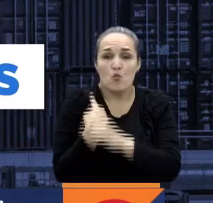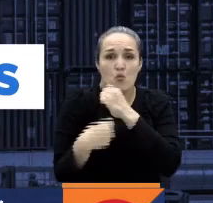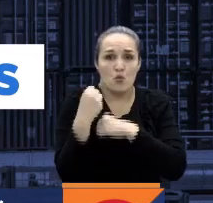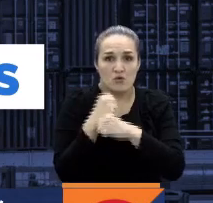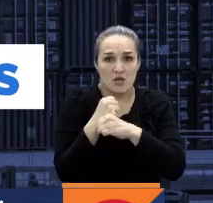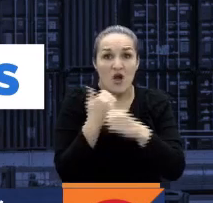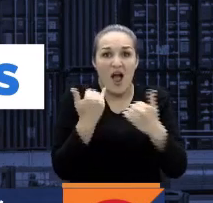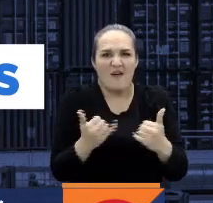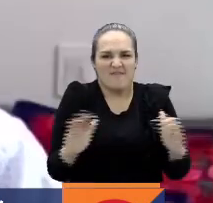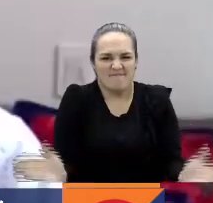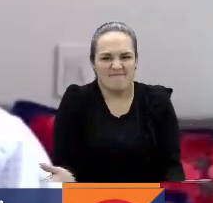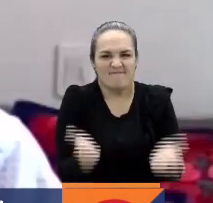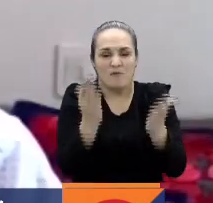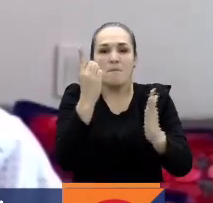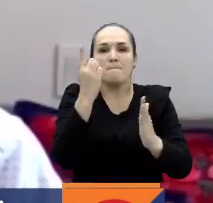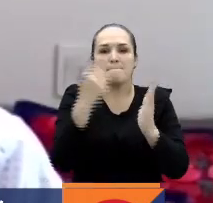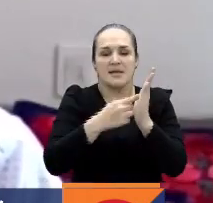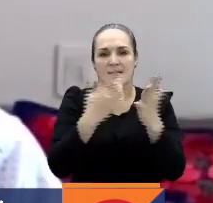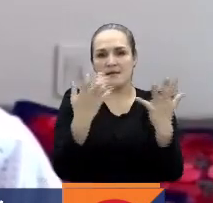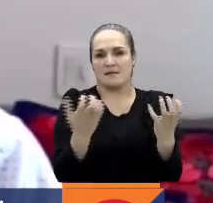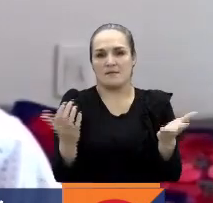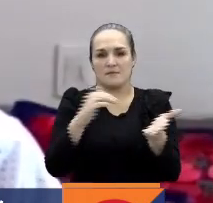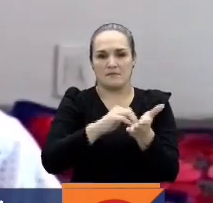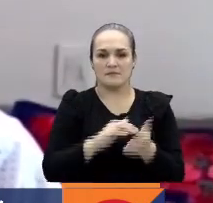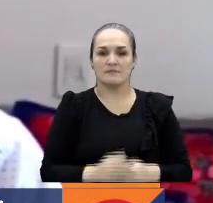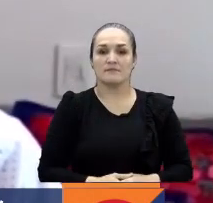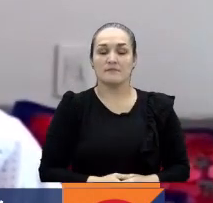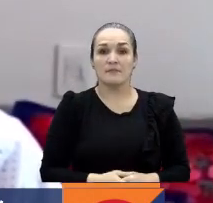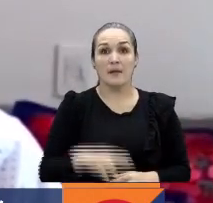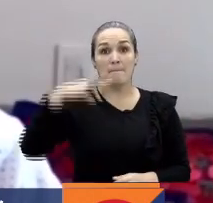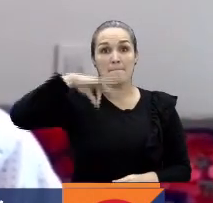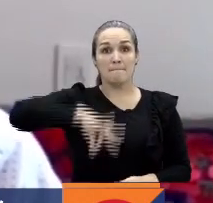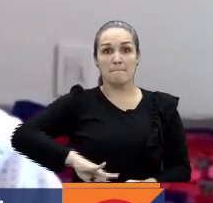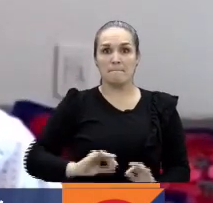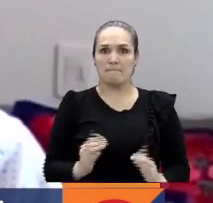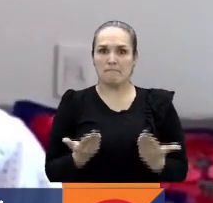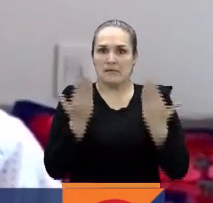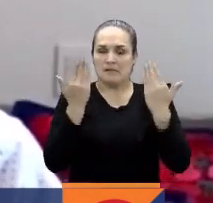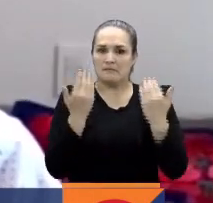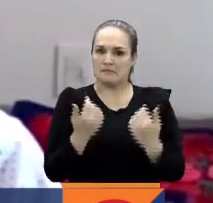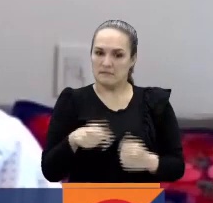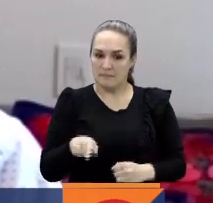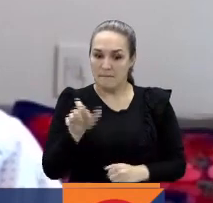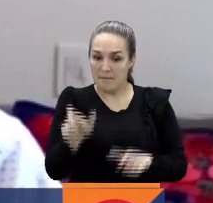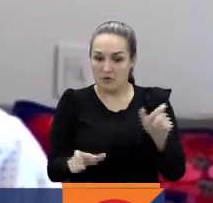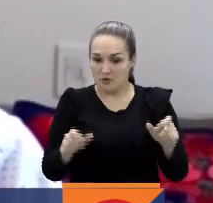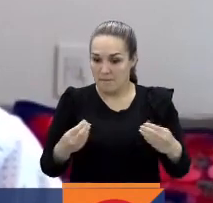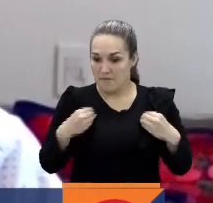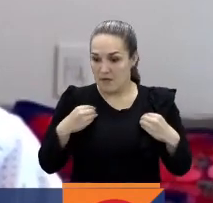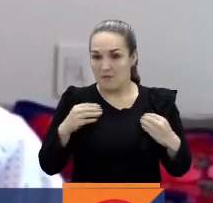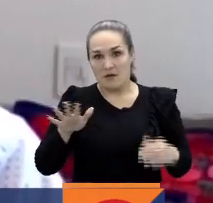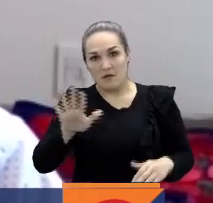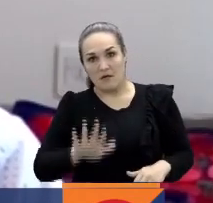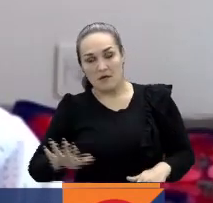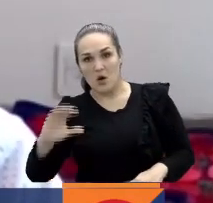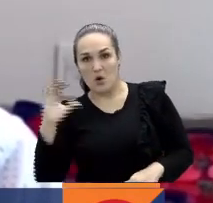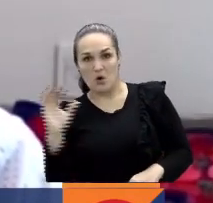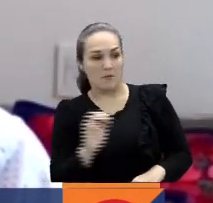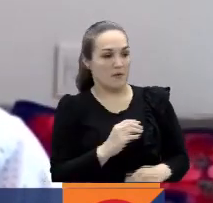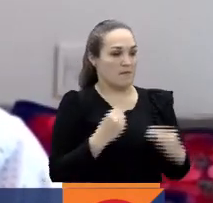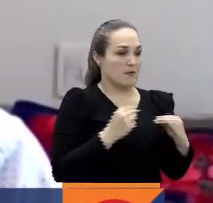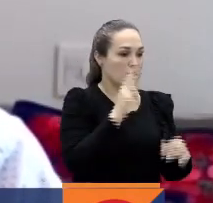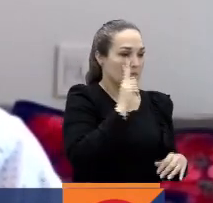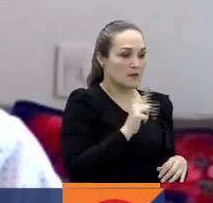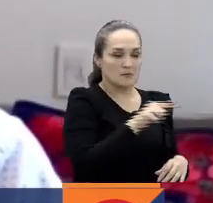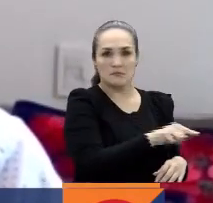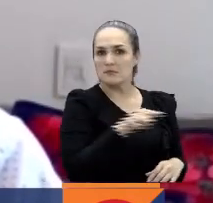a 1.000 millones de dólares. Va a traer un beneficio muy grande a los habitantes de la frontera, tanto del lado colombiano como